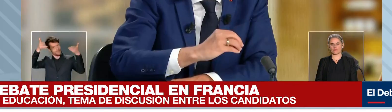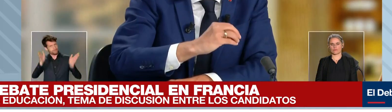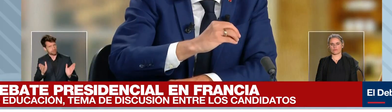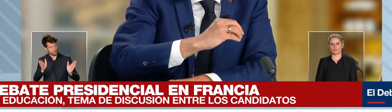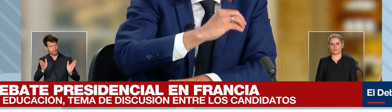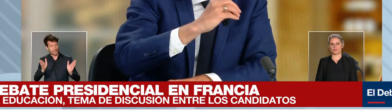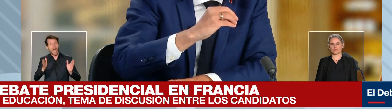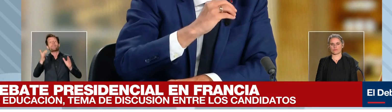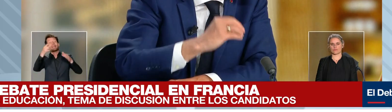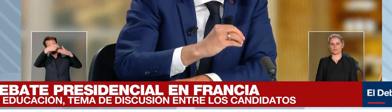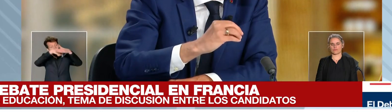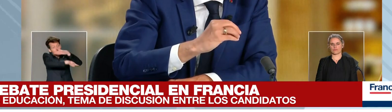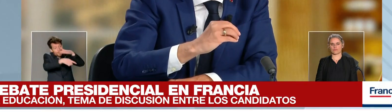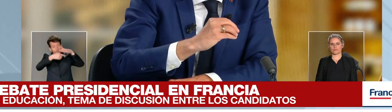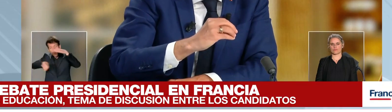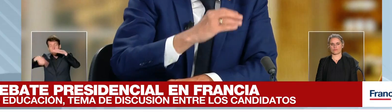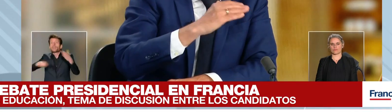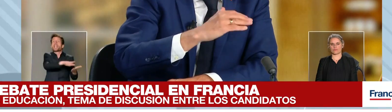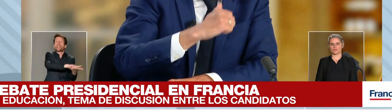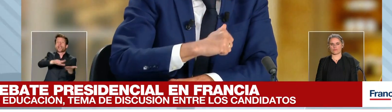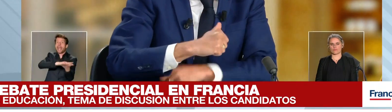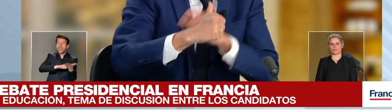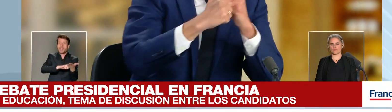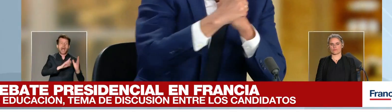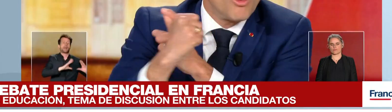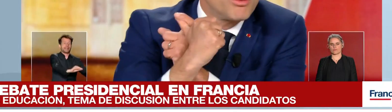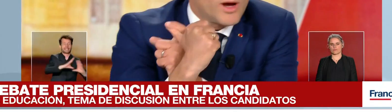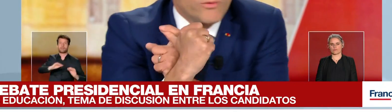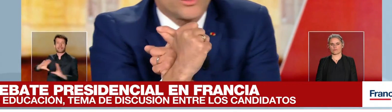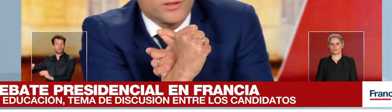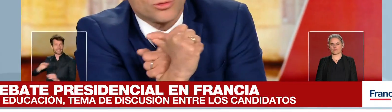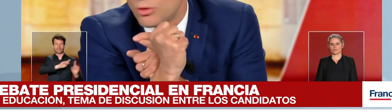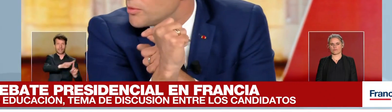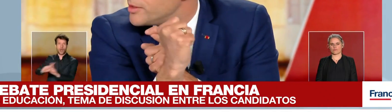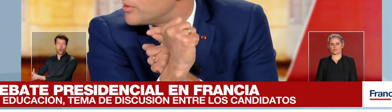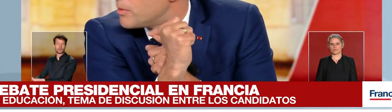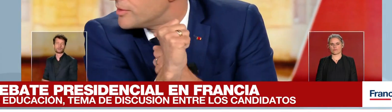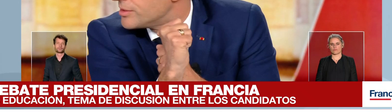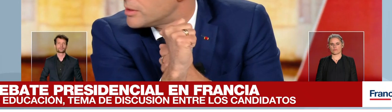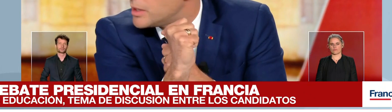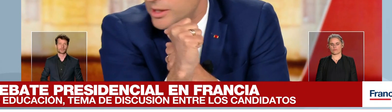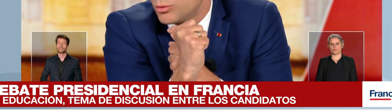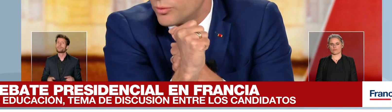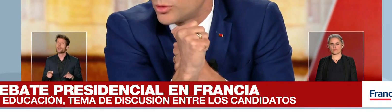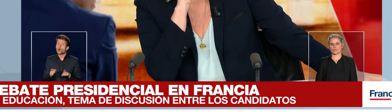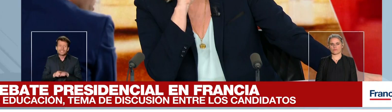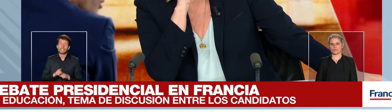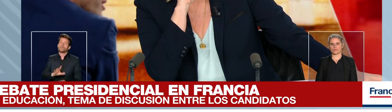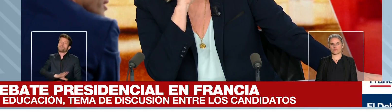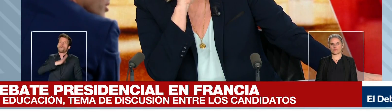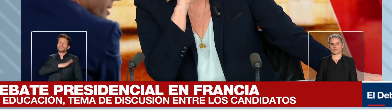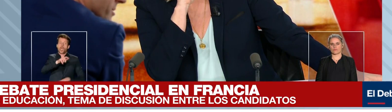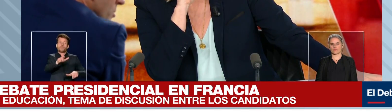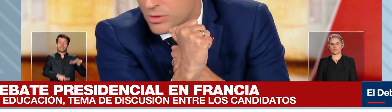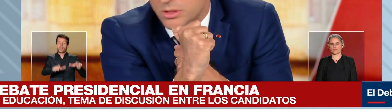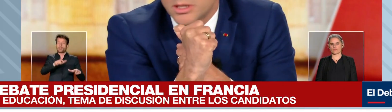pero después vamos a llevar esto de manera local para darle los medios para que lo logren. Llegaremos al final de la revalorización para los